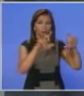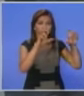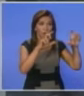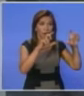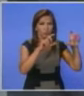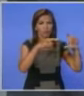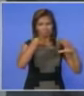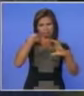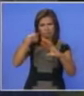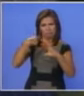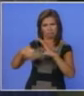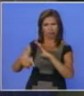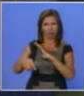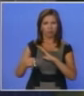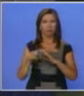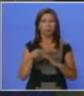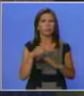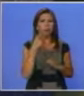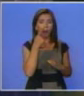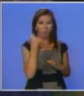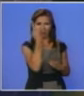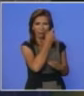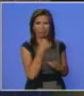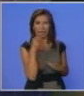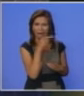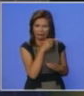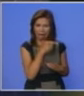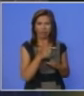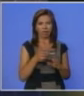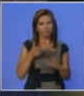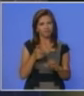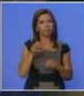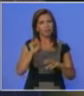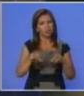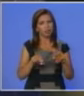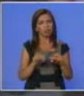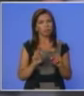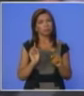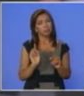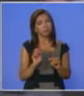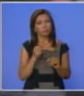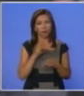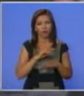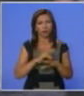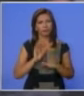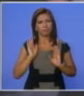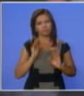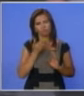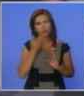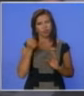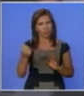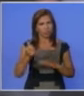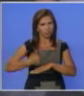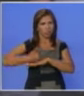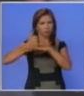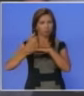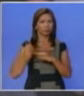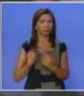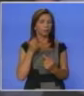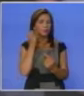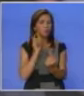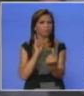verifique si efectivamente fue este sujeto el que los atacó, pero él prefiere dejar eso a las autoridades, quienes ya se habrían puesto en contacto para el trámite